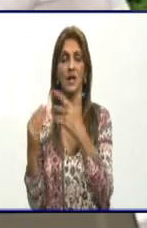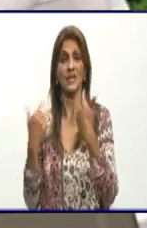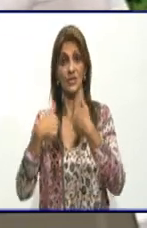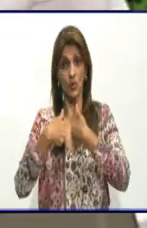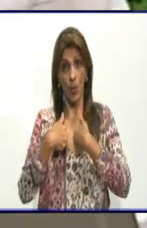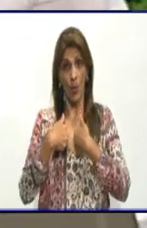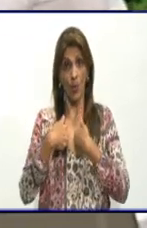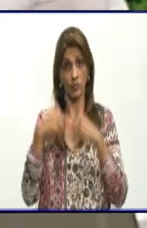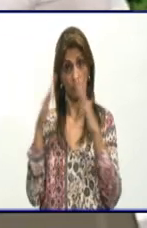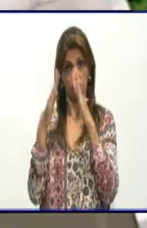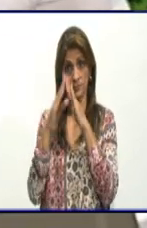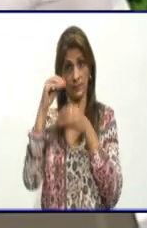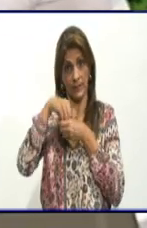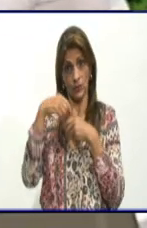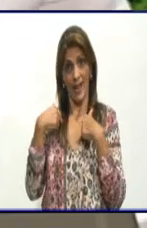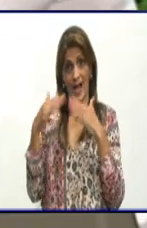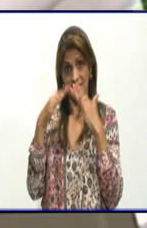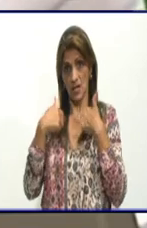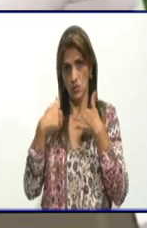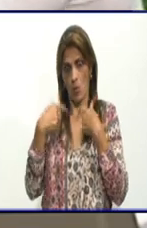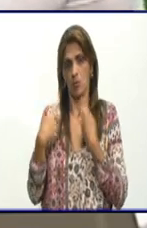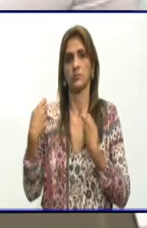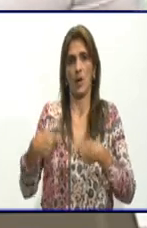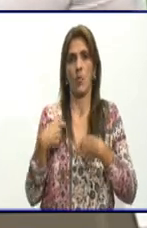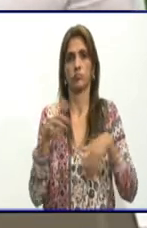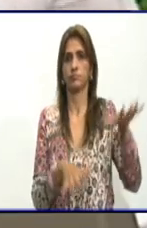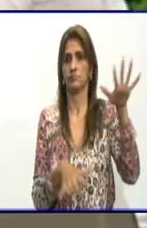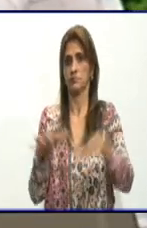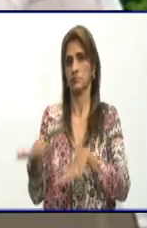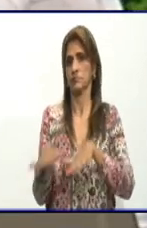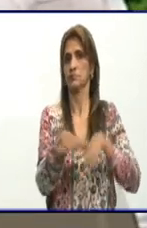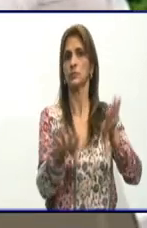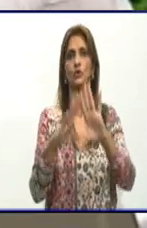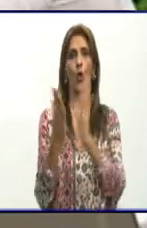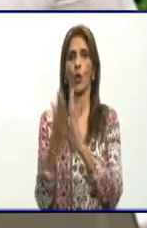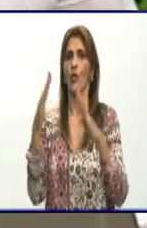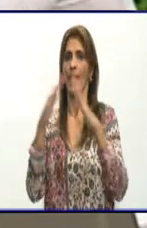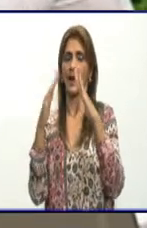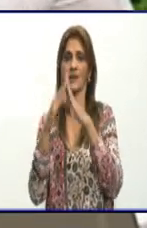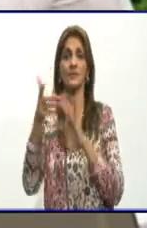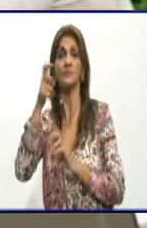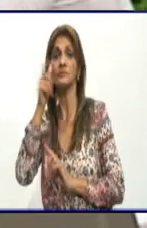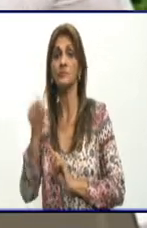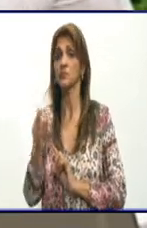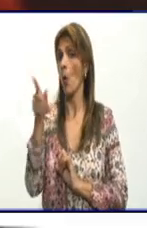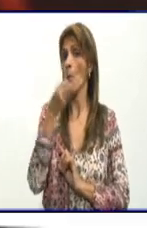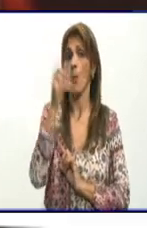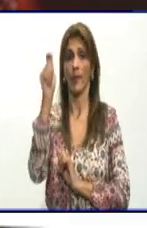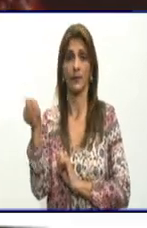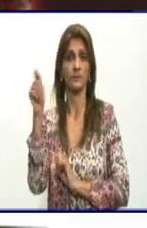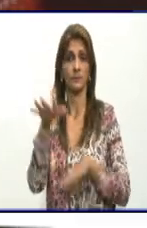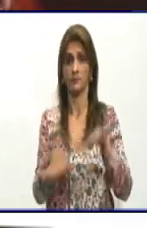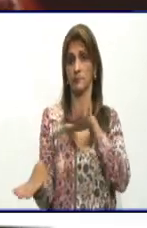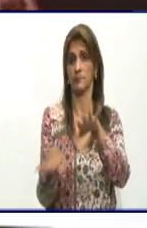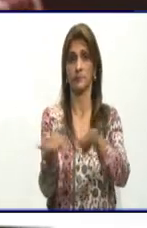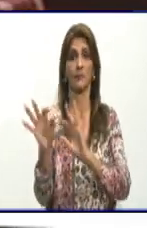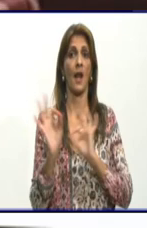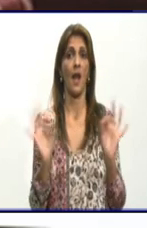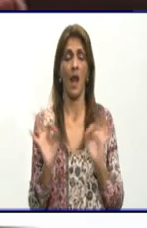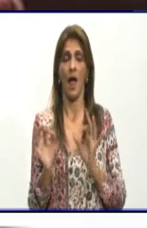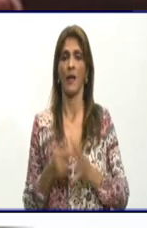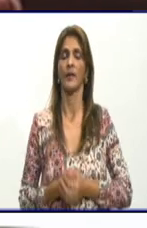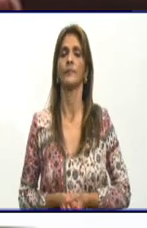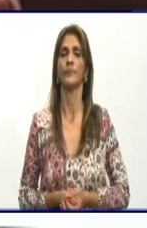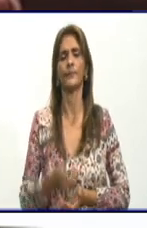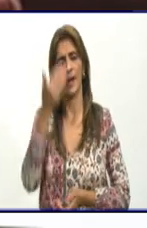que el operario debe de revisar. Y es por ahí que tenemos que trabajar. Gracias, Mayrelis, por haber estado con nosotros abordando también